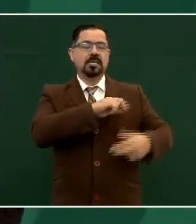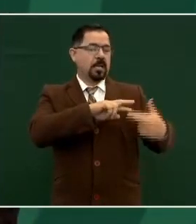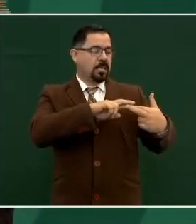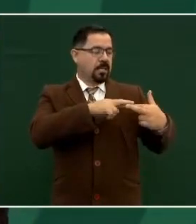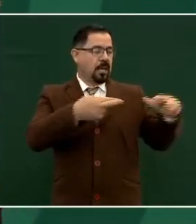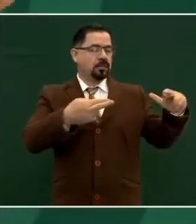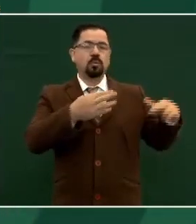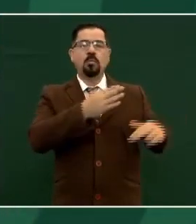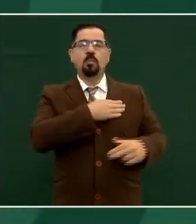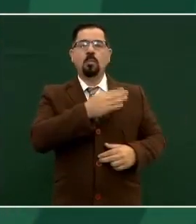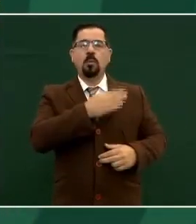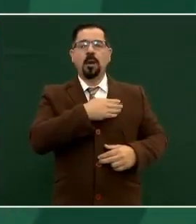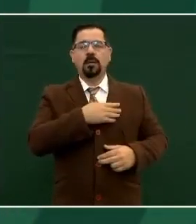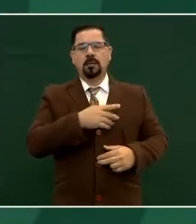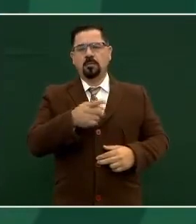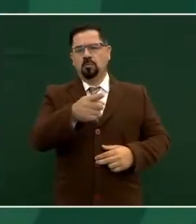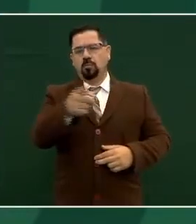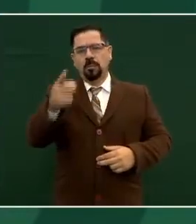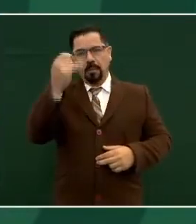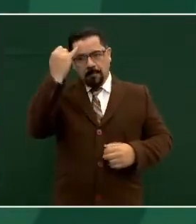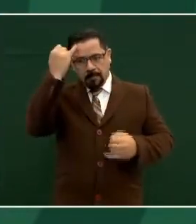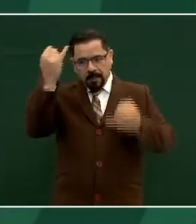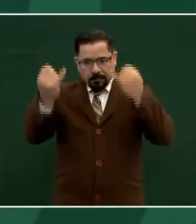para que no se malinterprete,